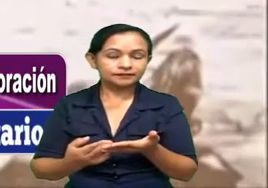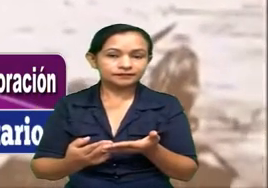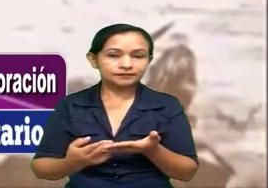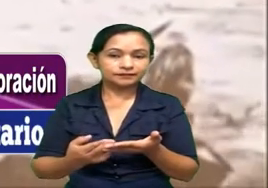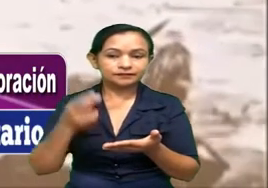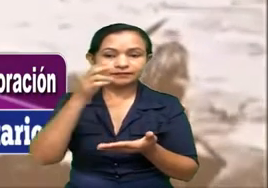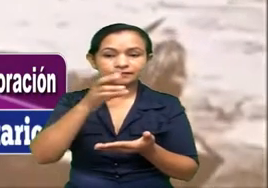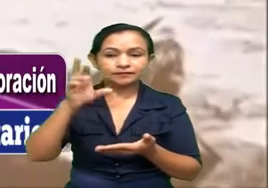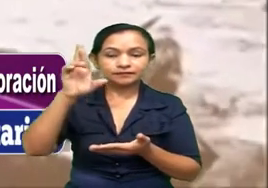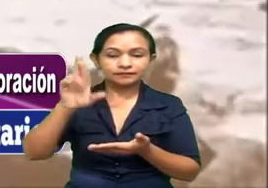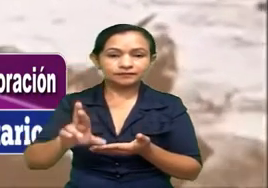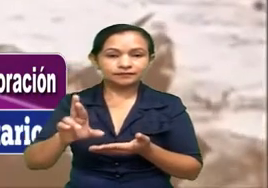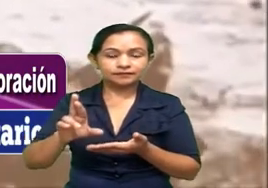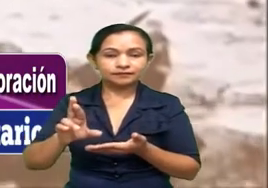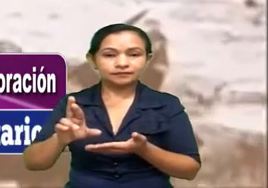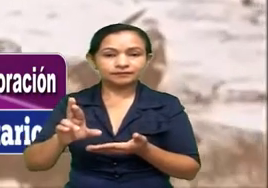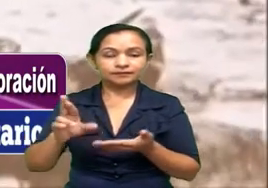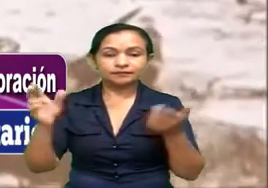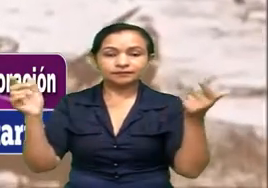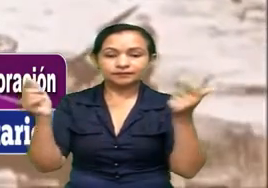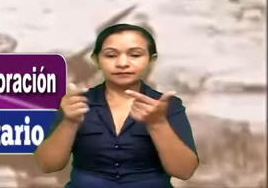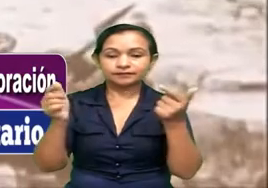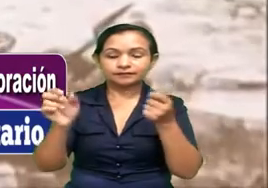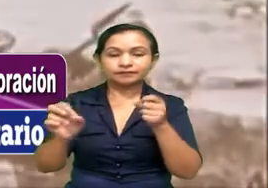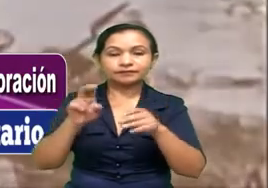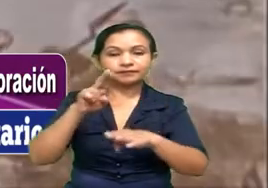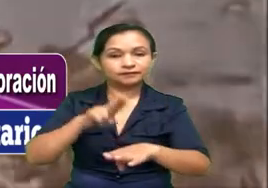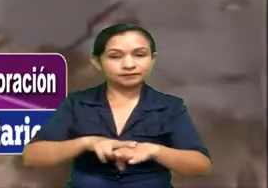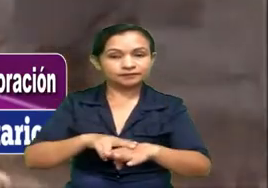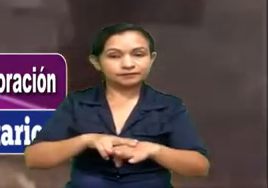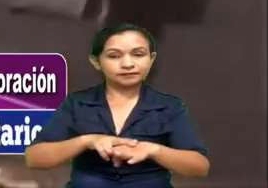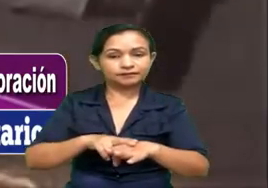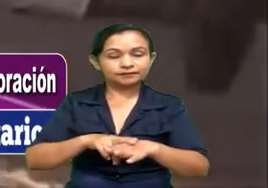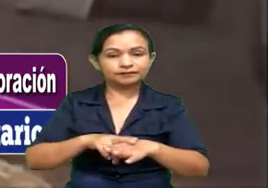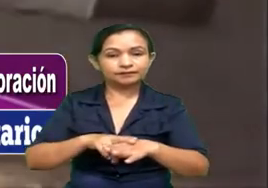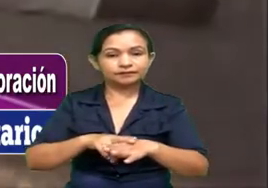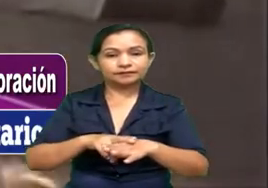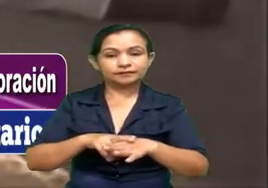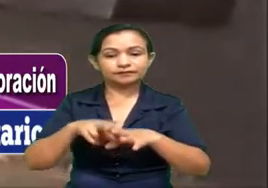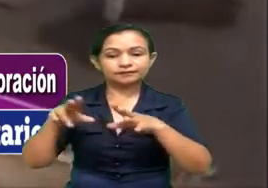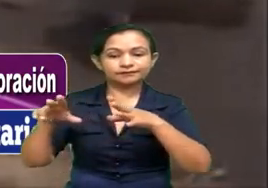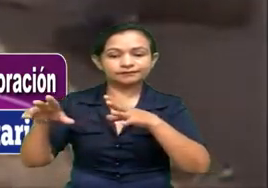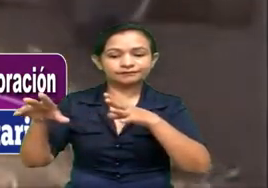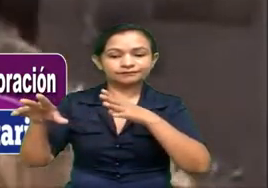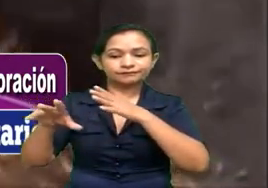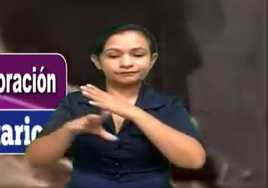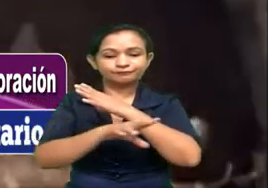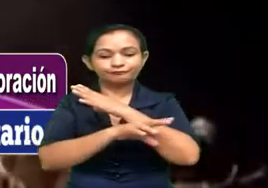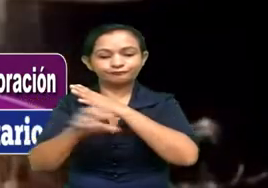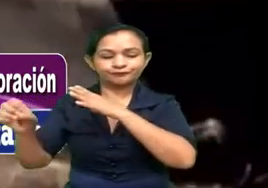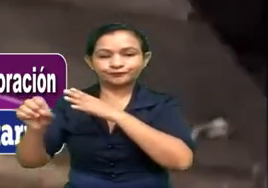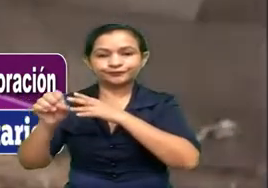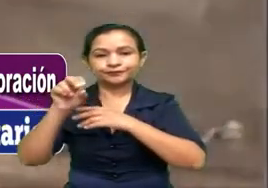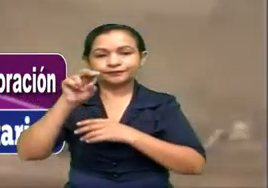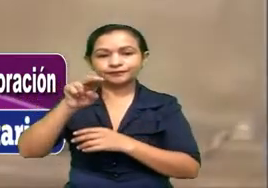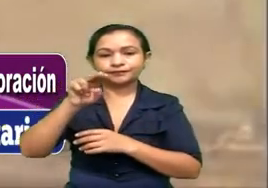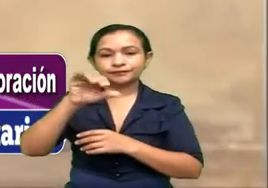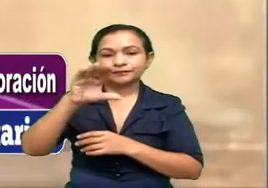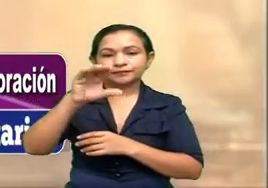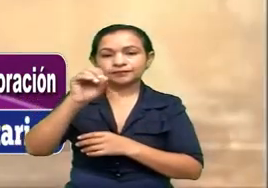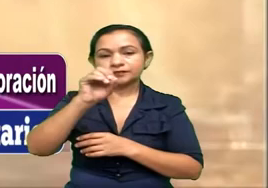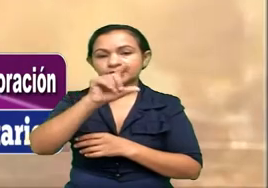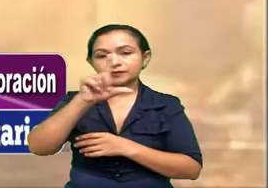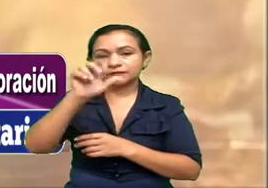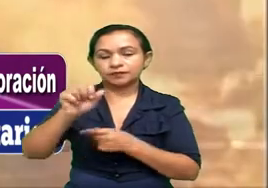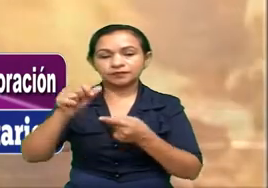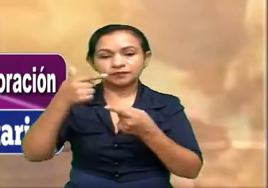Costa Rica, aprovechando la guerra nacional, se nos roba Nicoya y Guanacaste. Sí. Y estamos